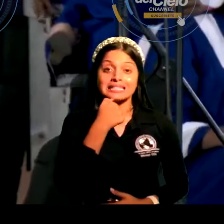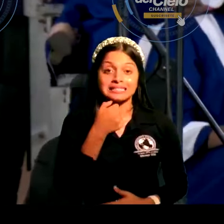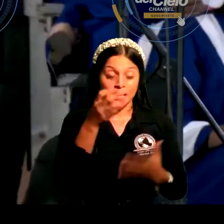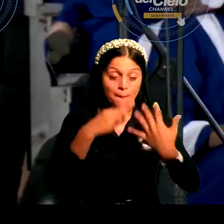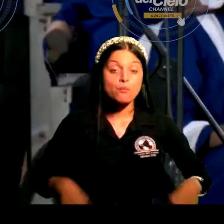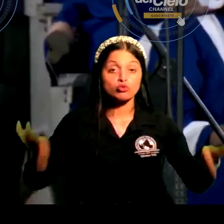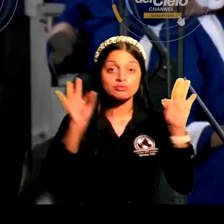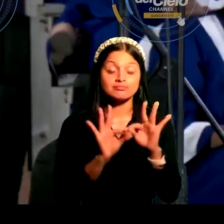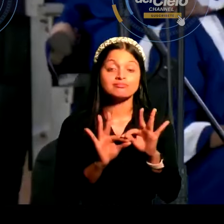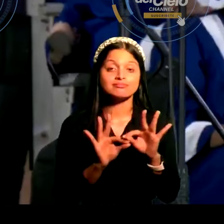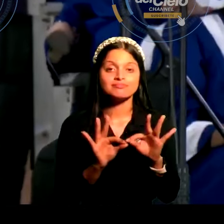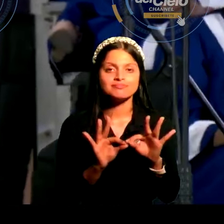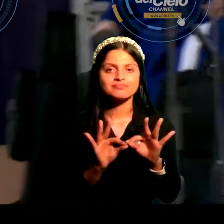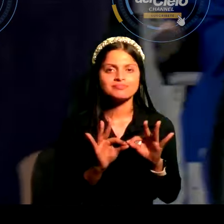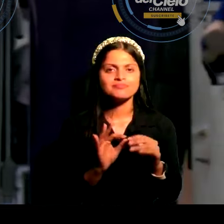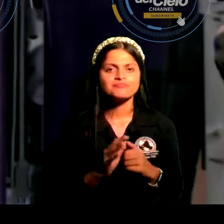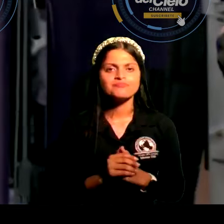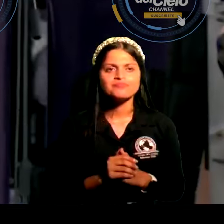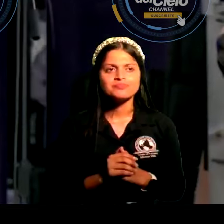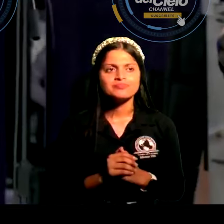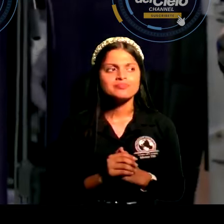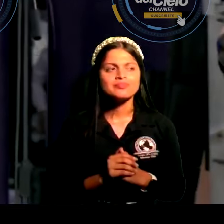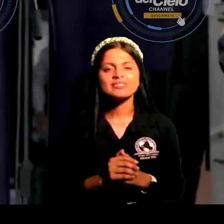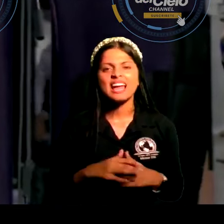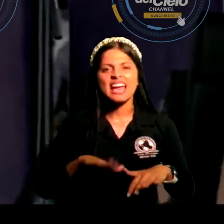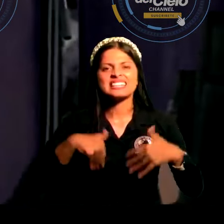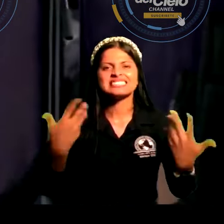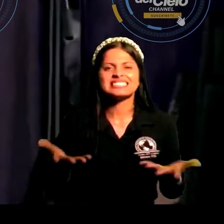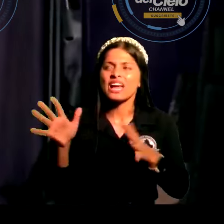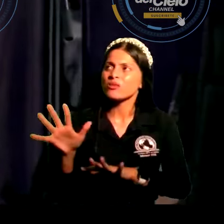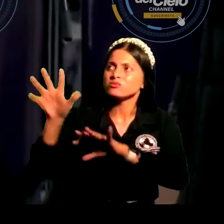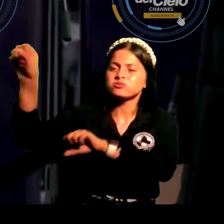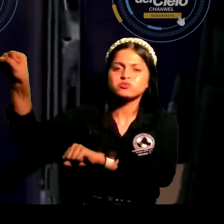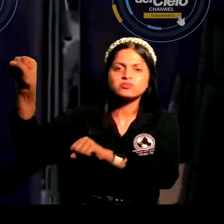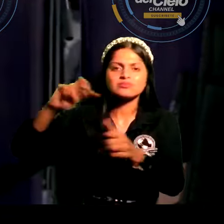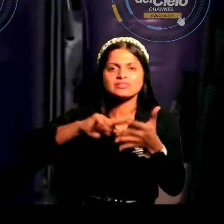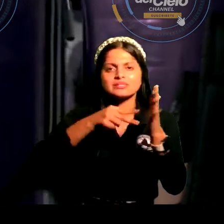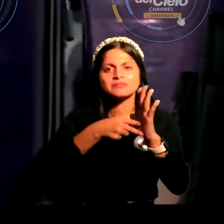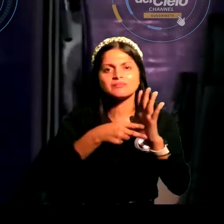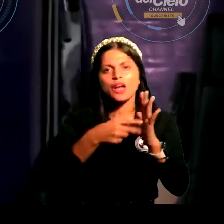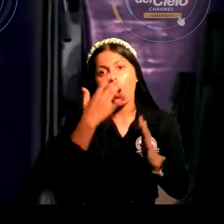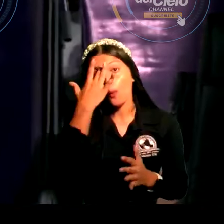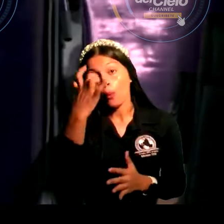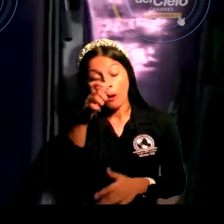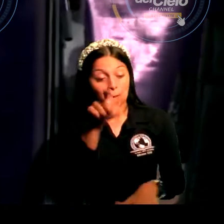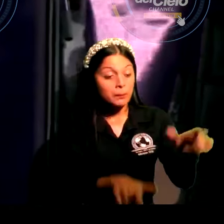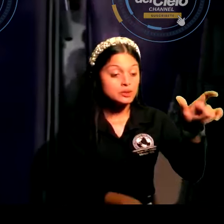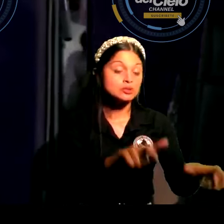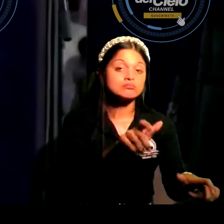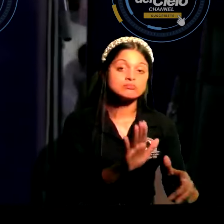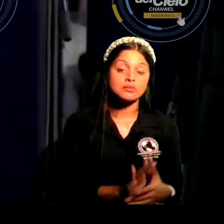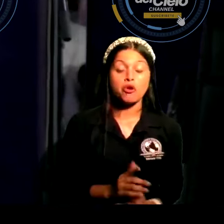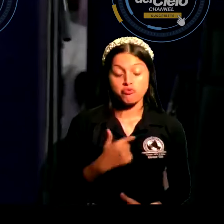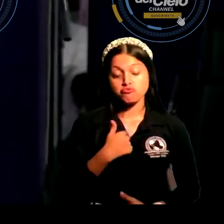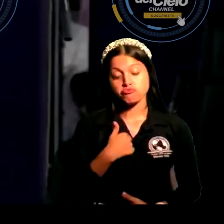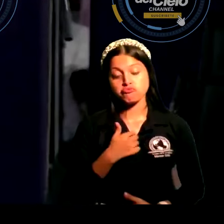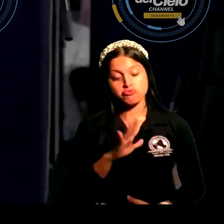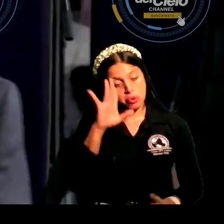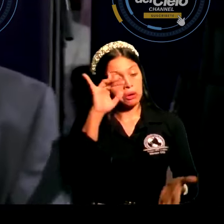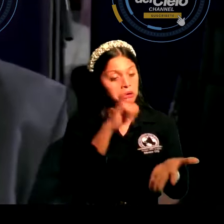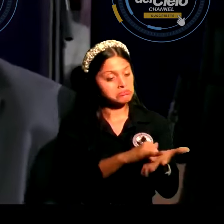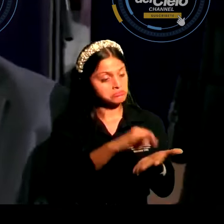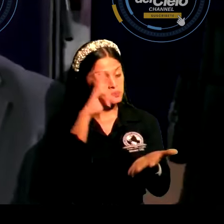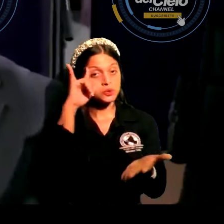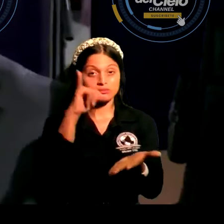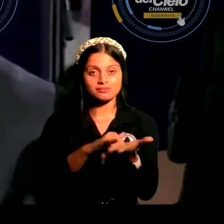interesante, que es creer. Porque hay personas que dicen yo creo, y dicen que alguna